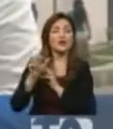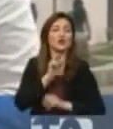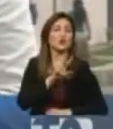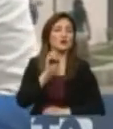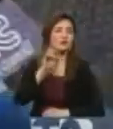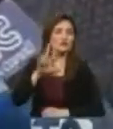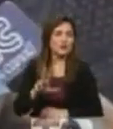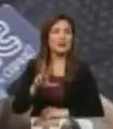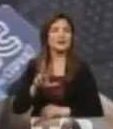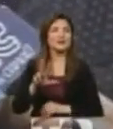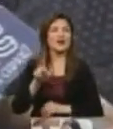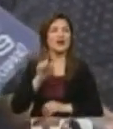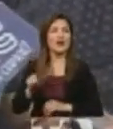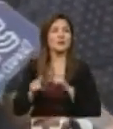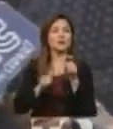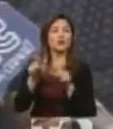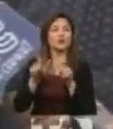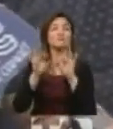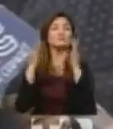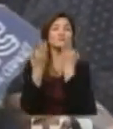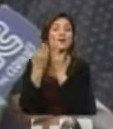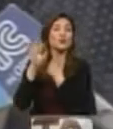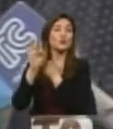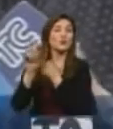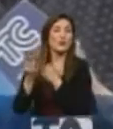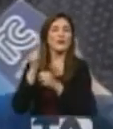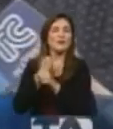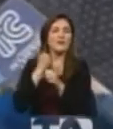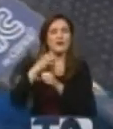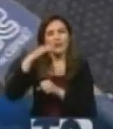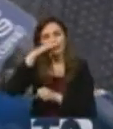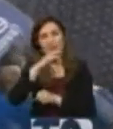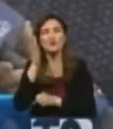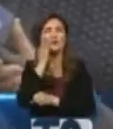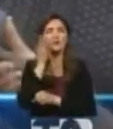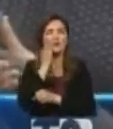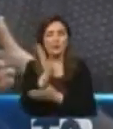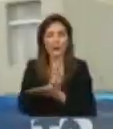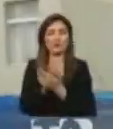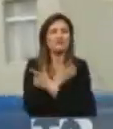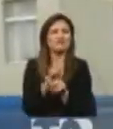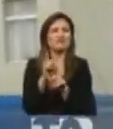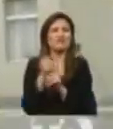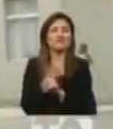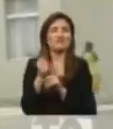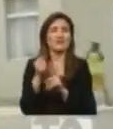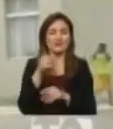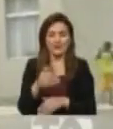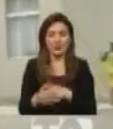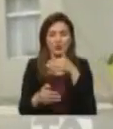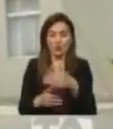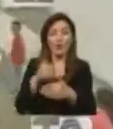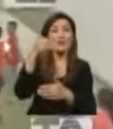las beneficiadas. Estamos trabajando con los niños, estamos trabajando con las mamás, queremos que sean barrios libres de violencia. La etapa 3 de Sociovivienda